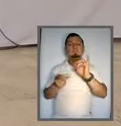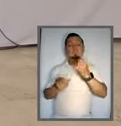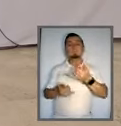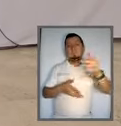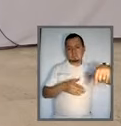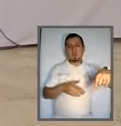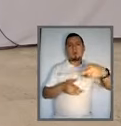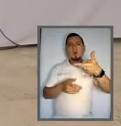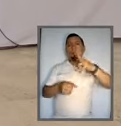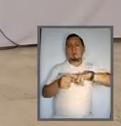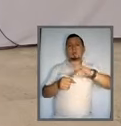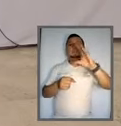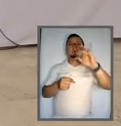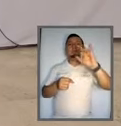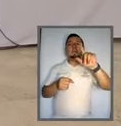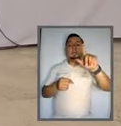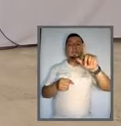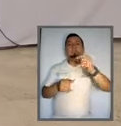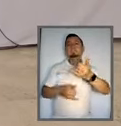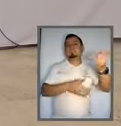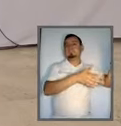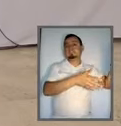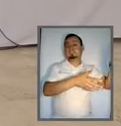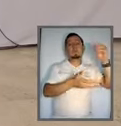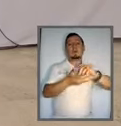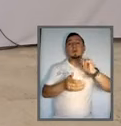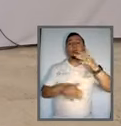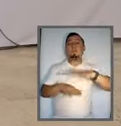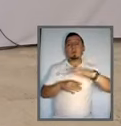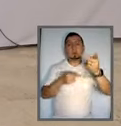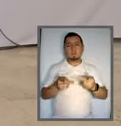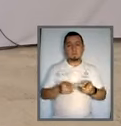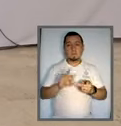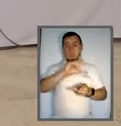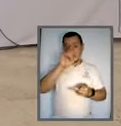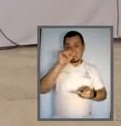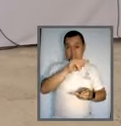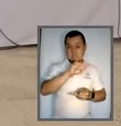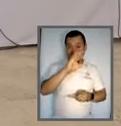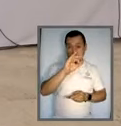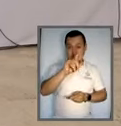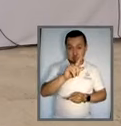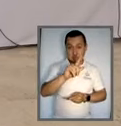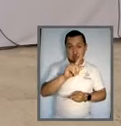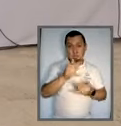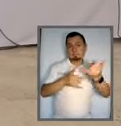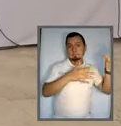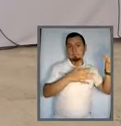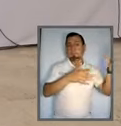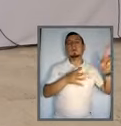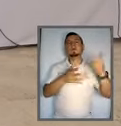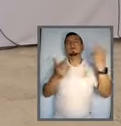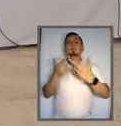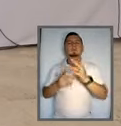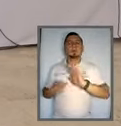hospitalizados en el hospital civil, pero ya no ha habido más casos de hospitalización. Ya después de esos del civil, ya no ha habido más